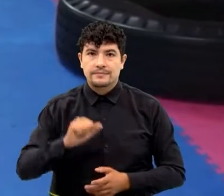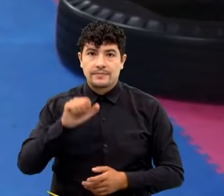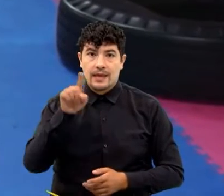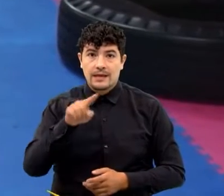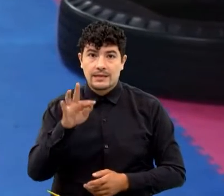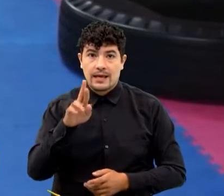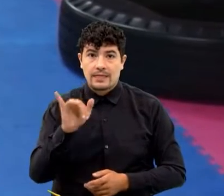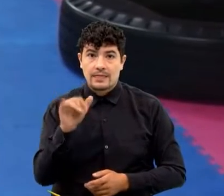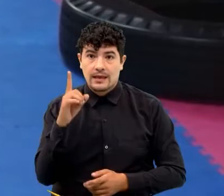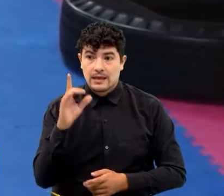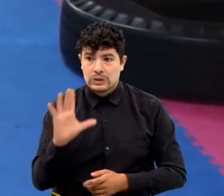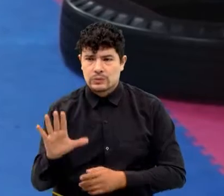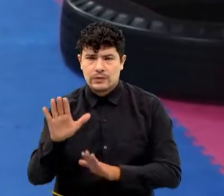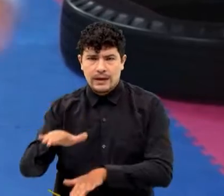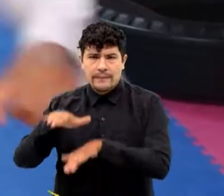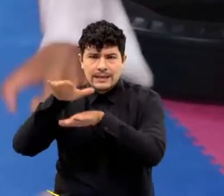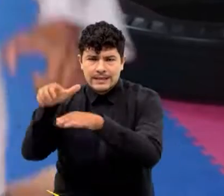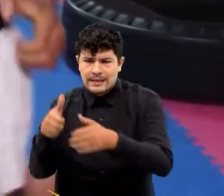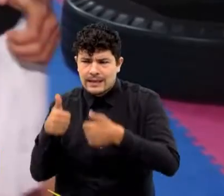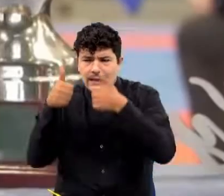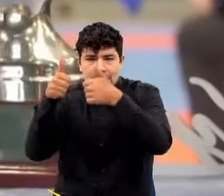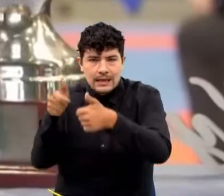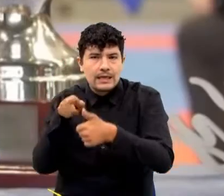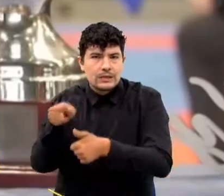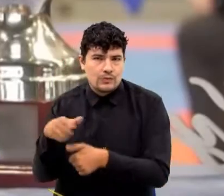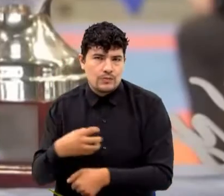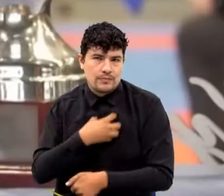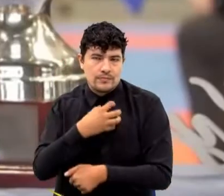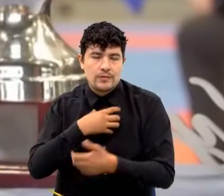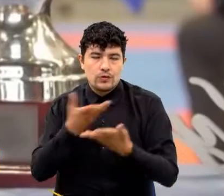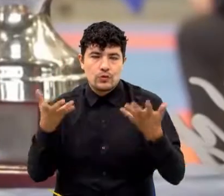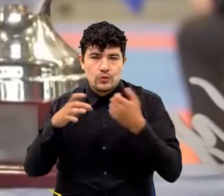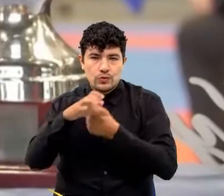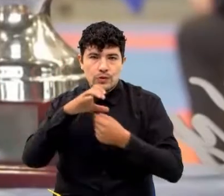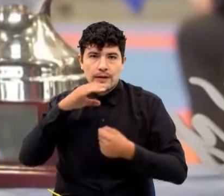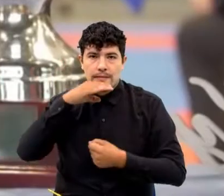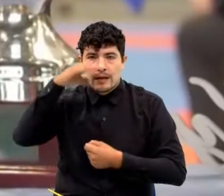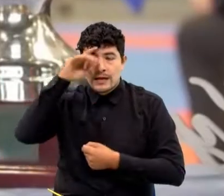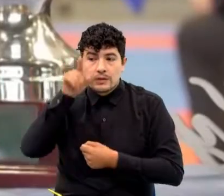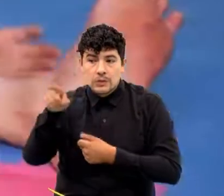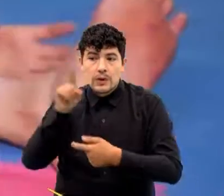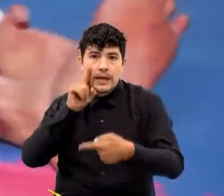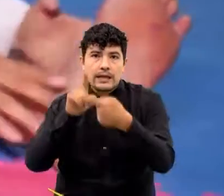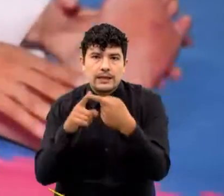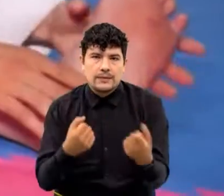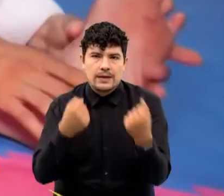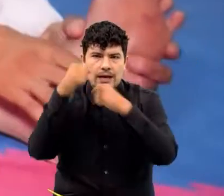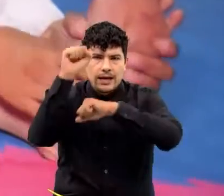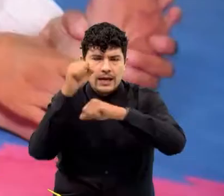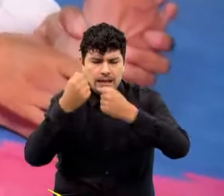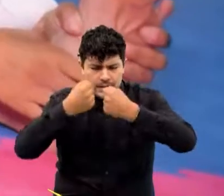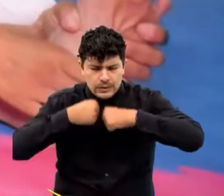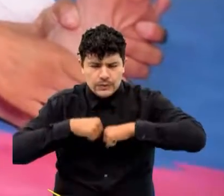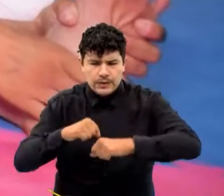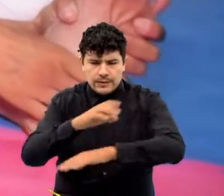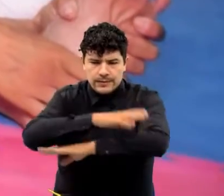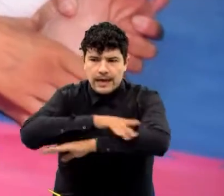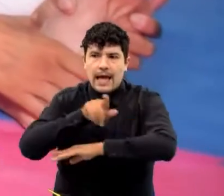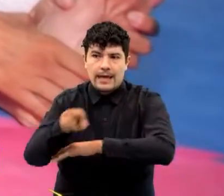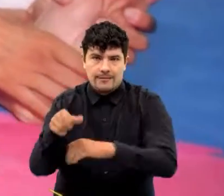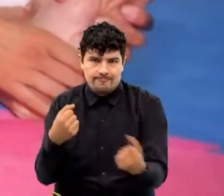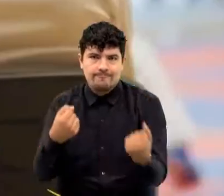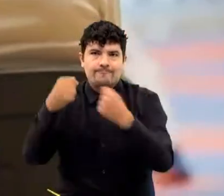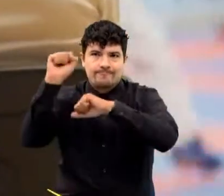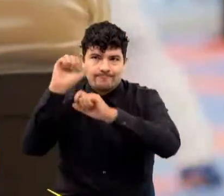Logró una gran representación en la competencia en Medellín. Su principal objetivo era ubicarse en el podio. Su esfuerzo y disciplina fueron claves para sortear